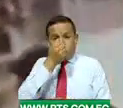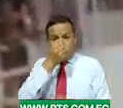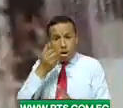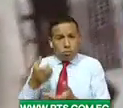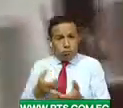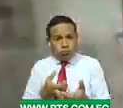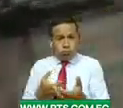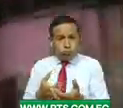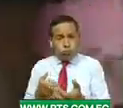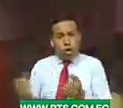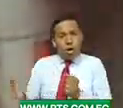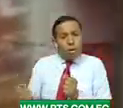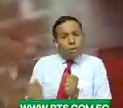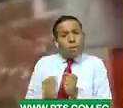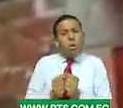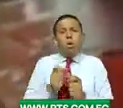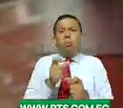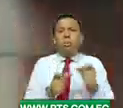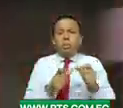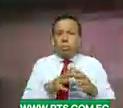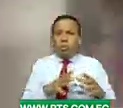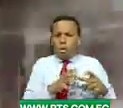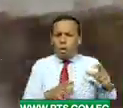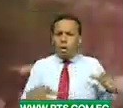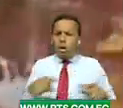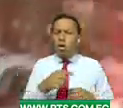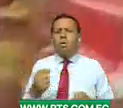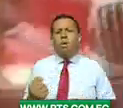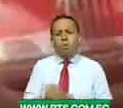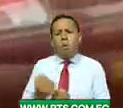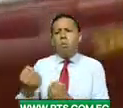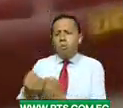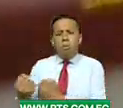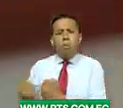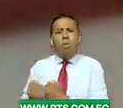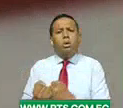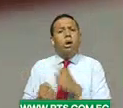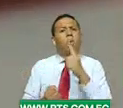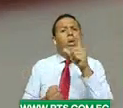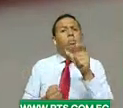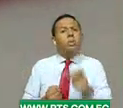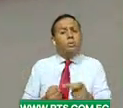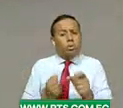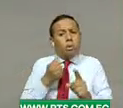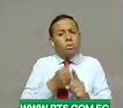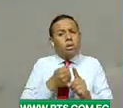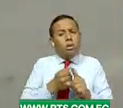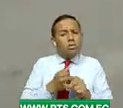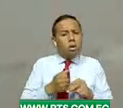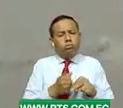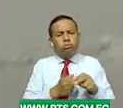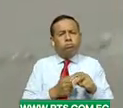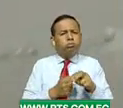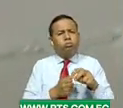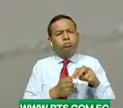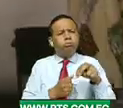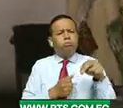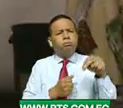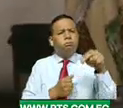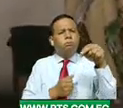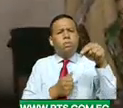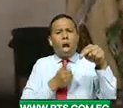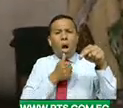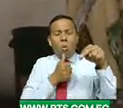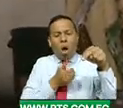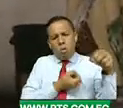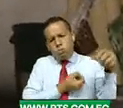la colaboración de habitantes del sector. Un ciudadano incluso subió a la parte alta para sofocar las llamas.